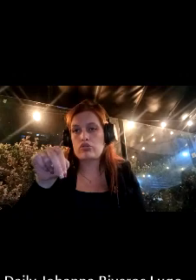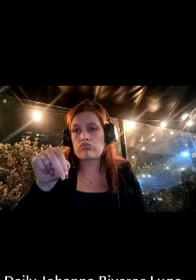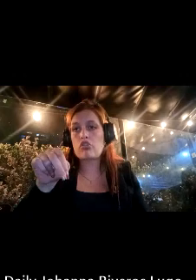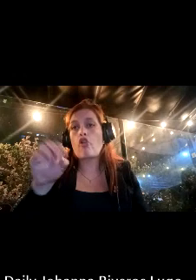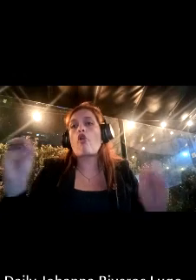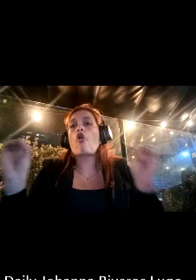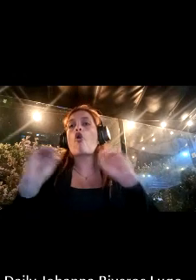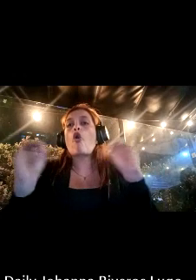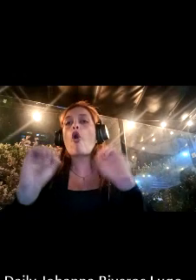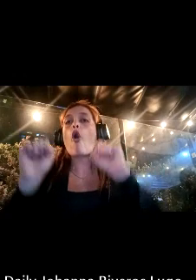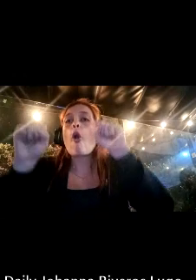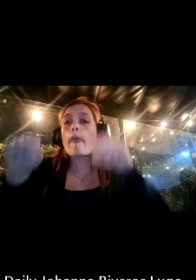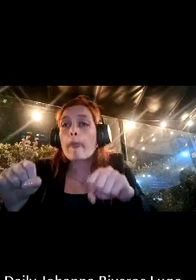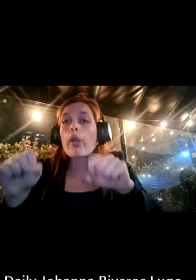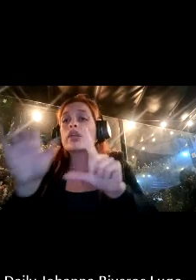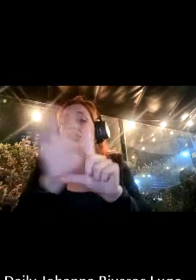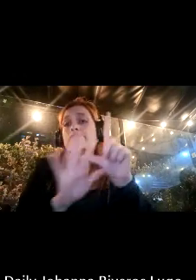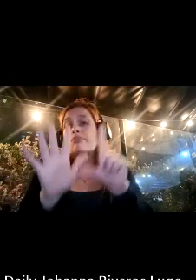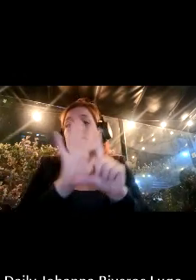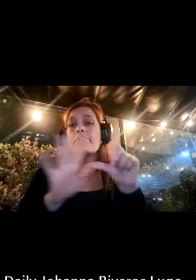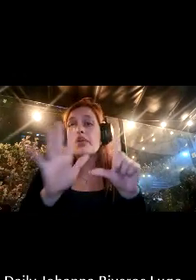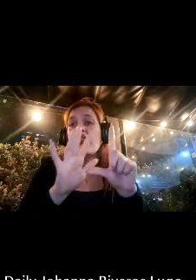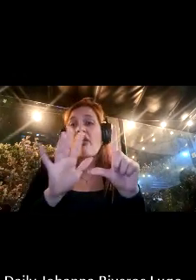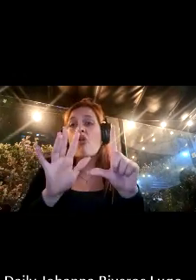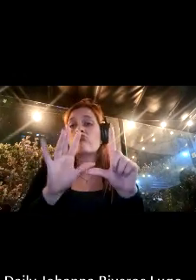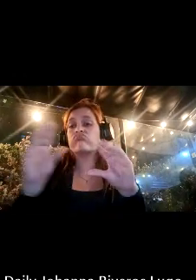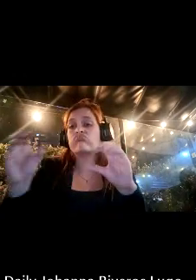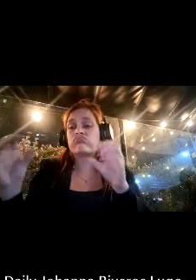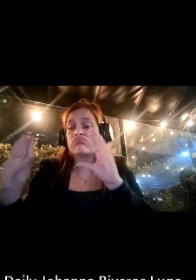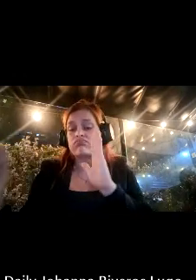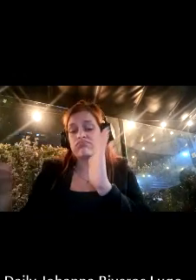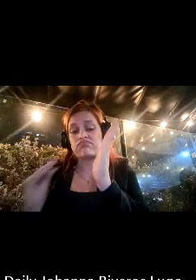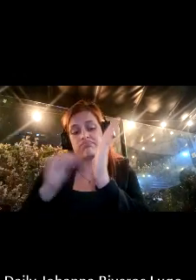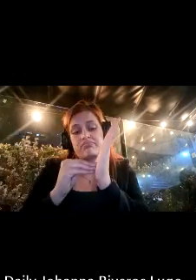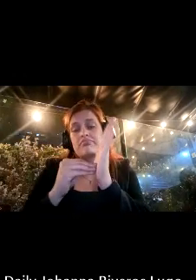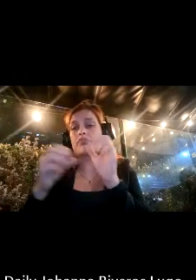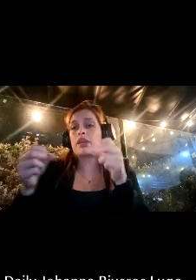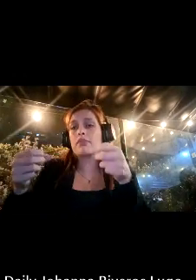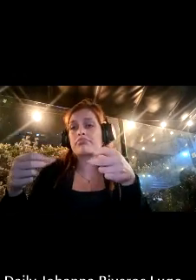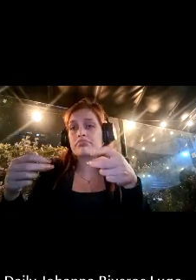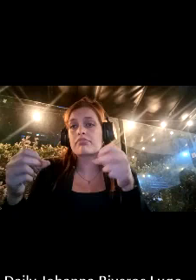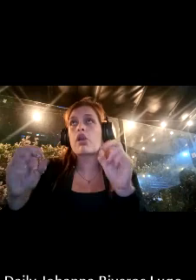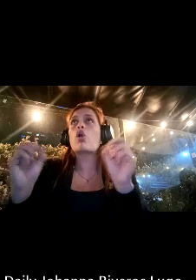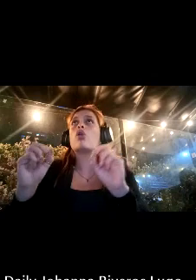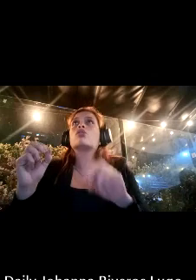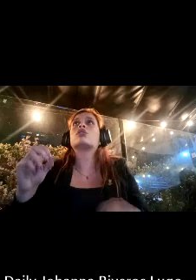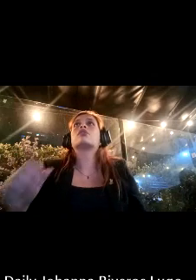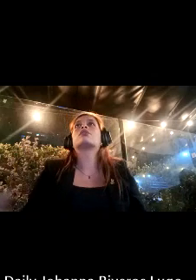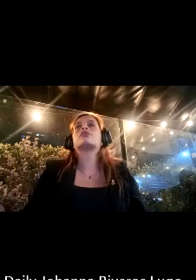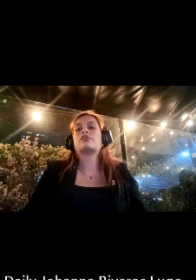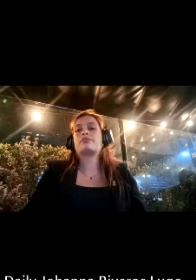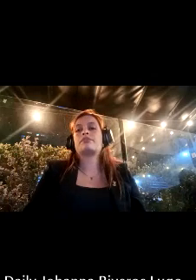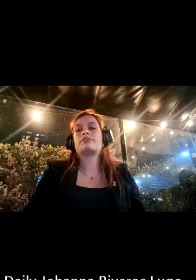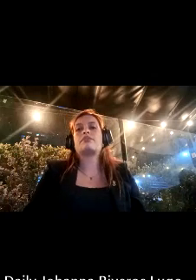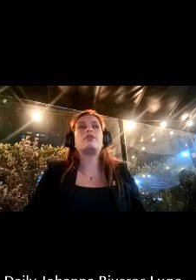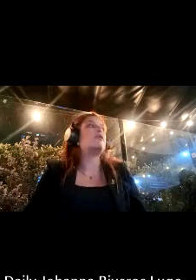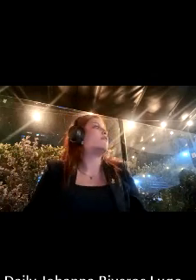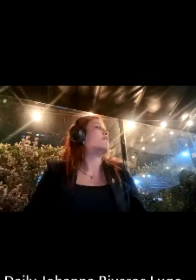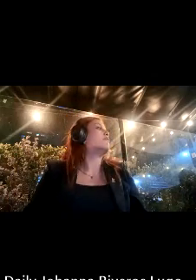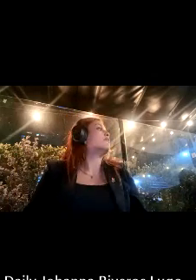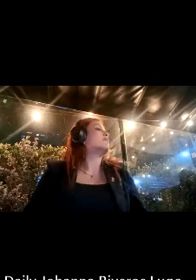si puedes colocar en el video subtítulos, texto explicando su experimento, también lo puede hacer